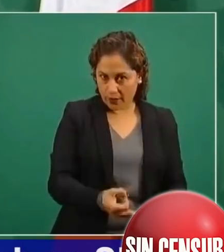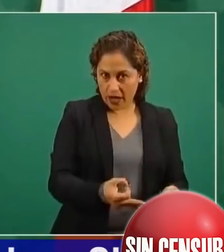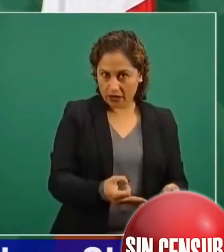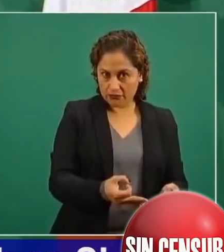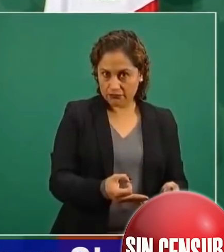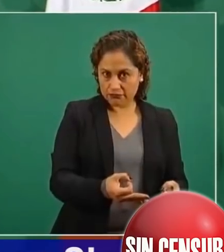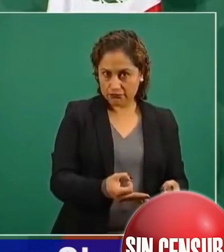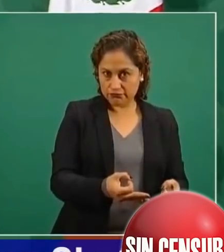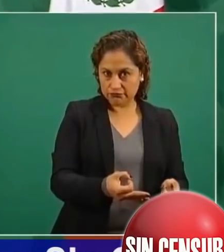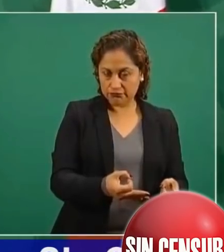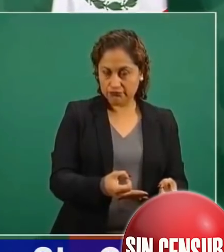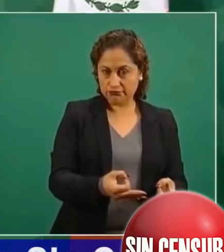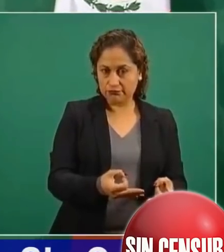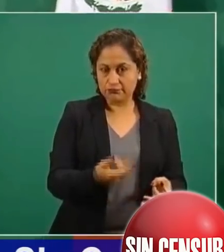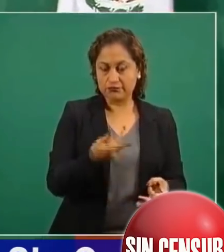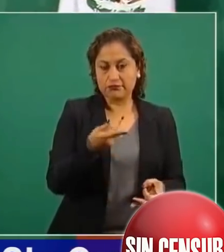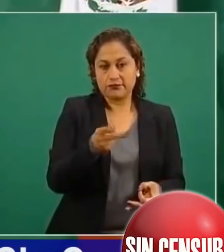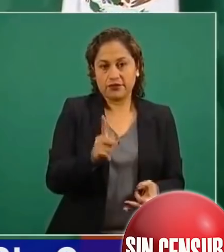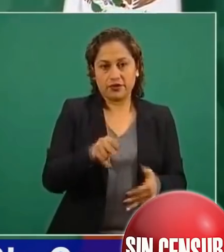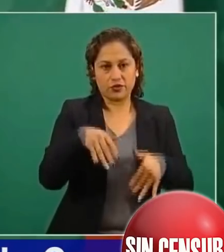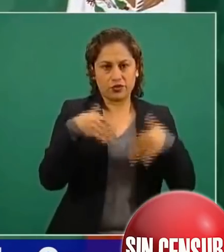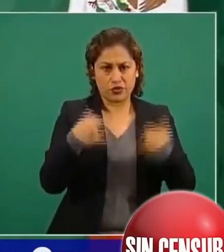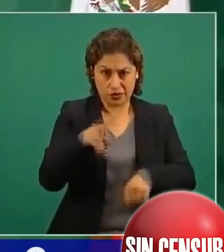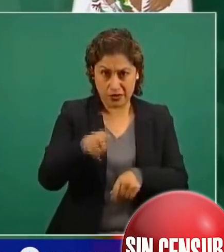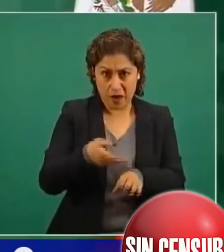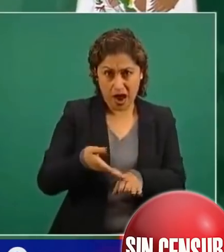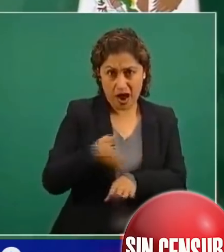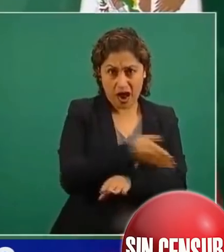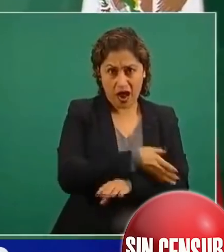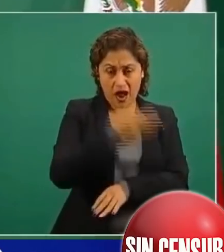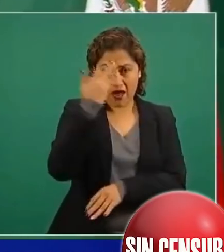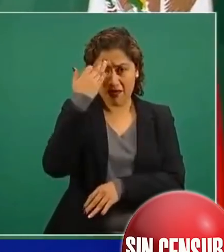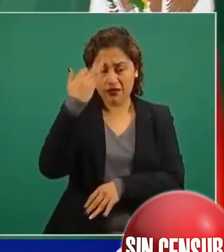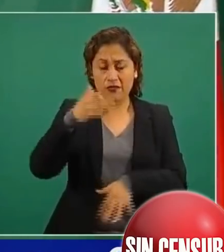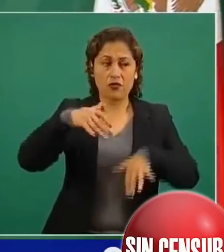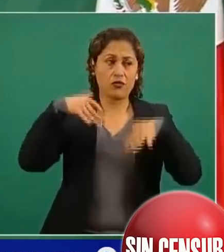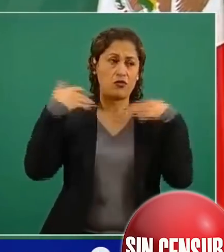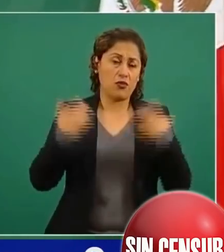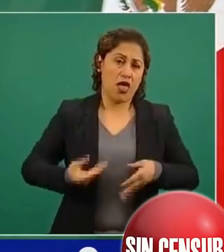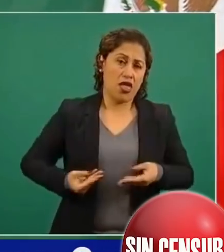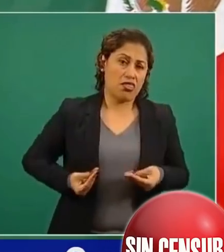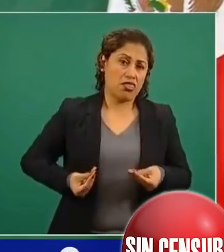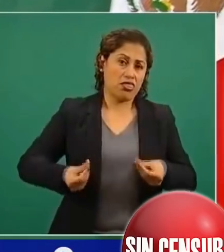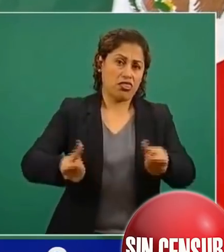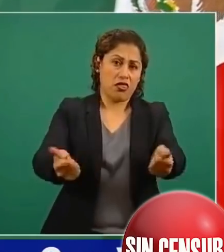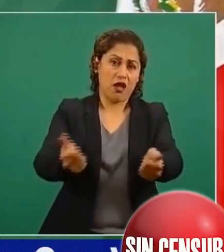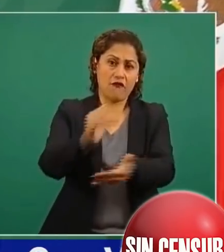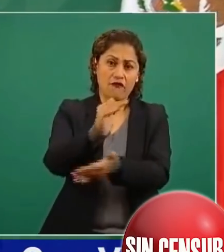porque era muchísimo más el dinero que se usaba sin comprobación.